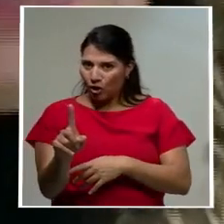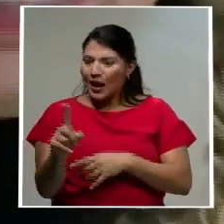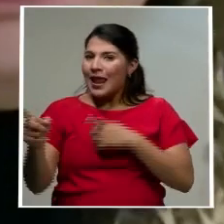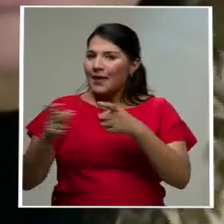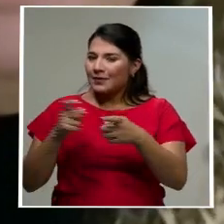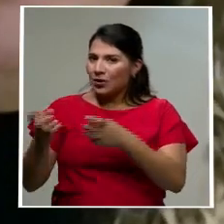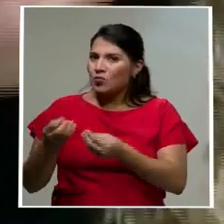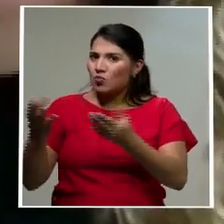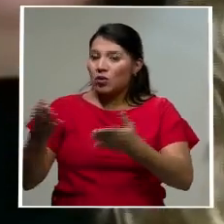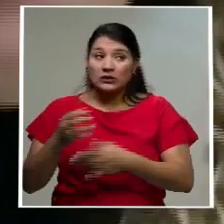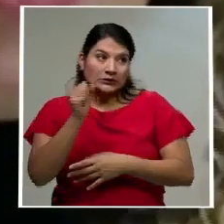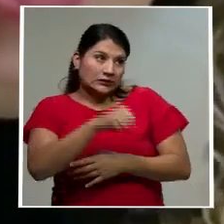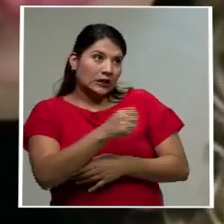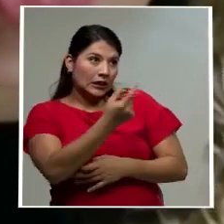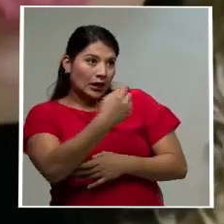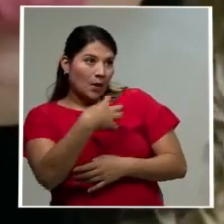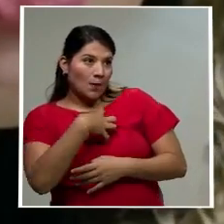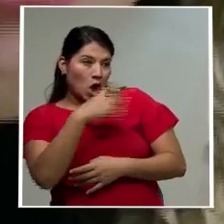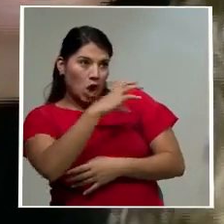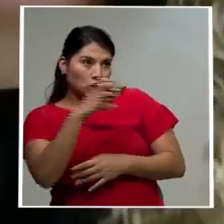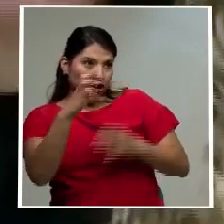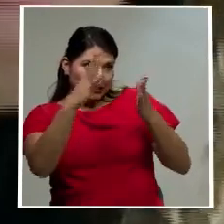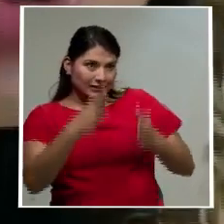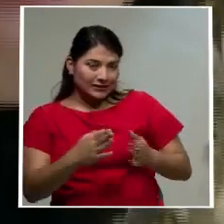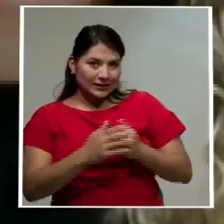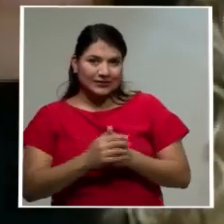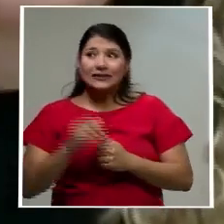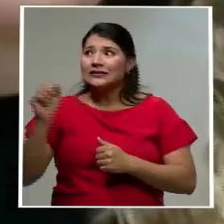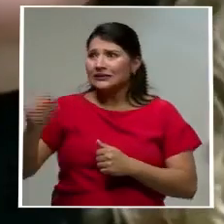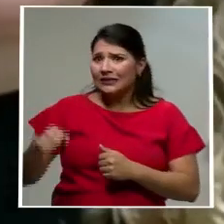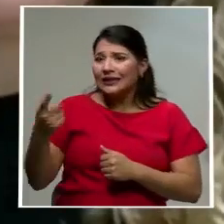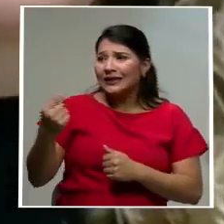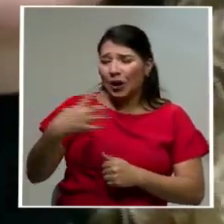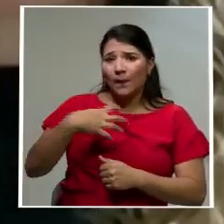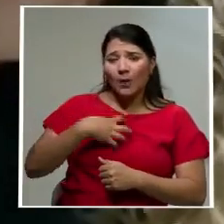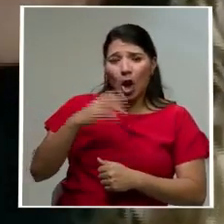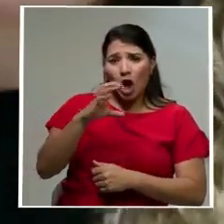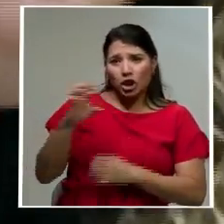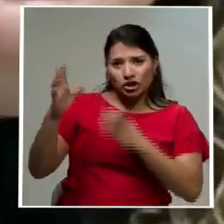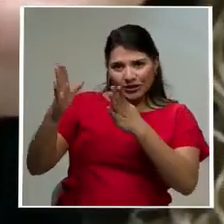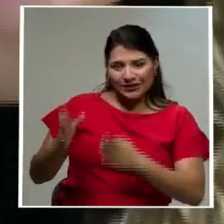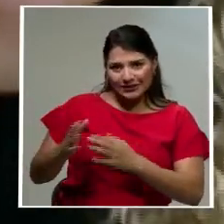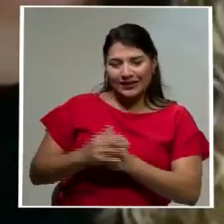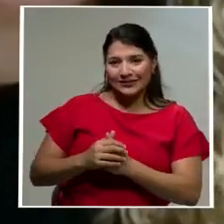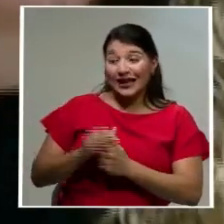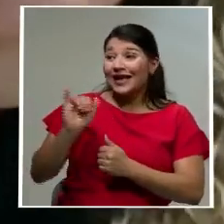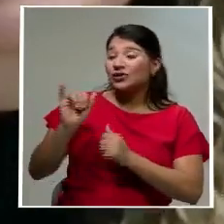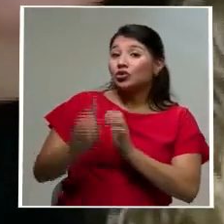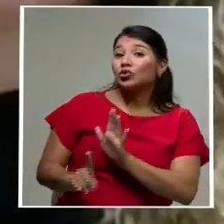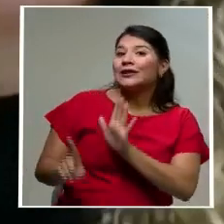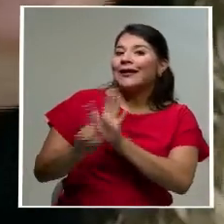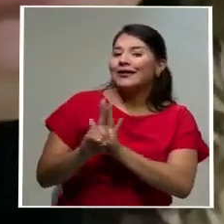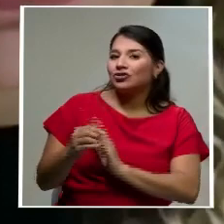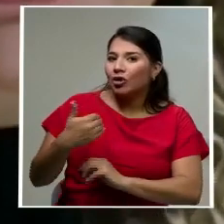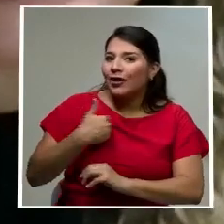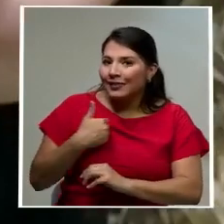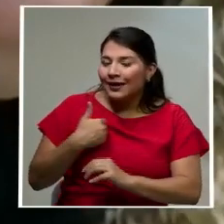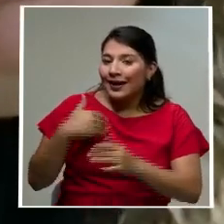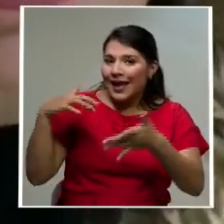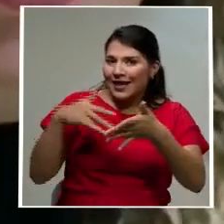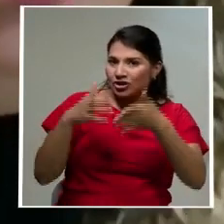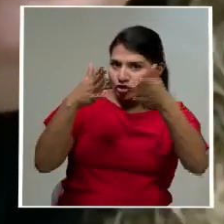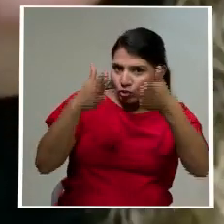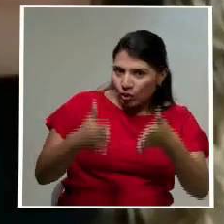esto es dinero de todos los costarricenses. De todos los costarricenses. Estamos hablando esto es un derecho de la población estudiantil